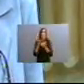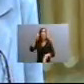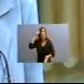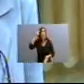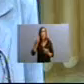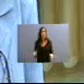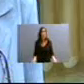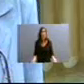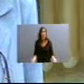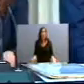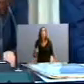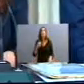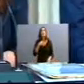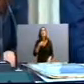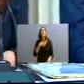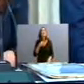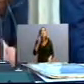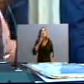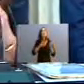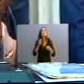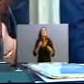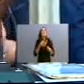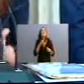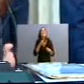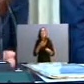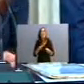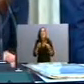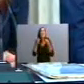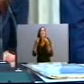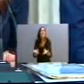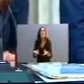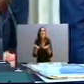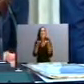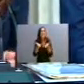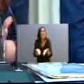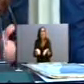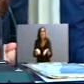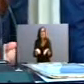Por eso yo quiero contribuir, en la medida de lo posible,